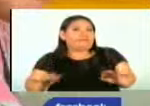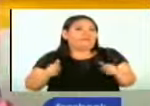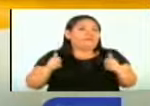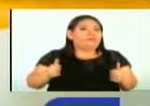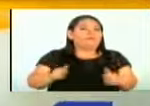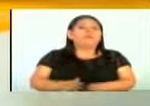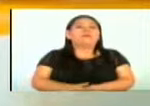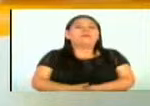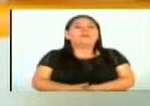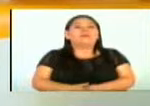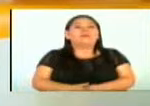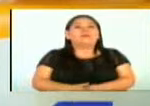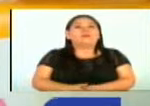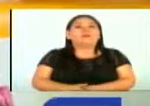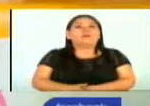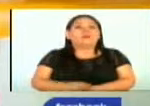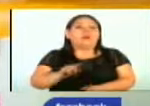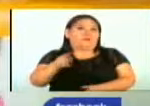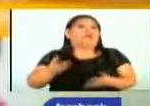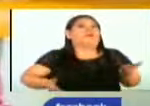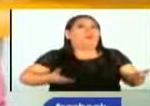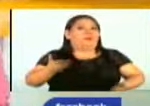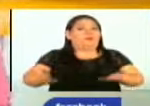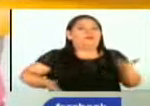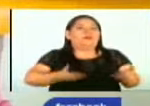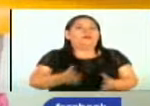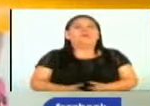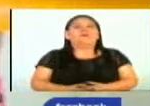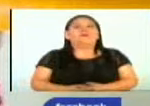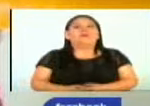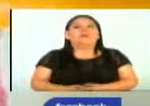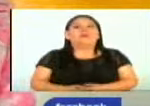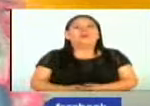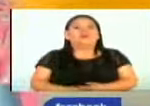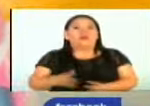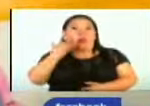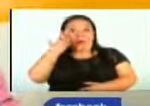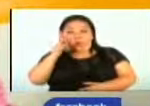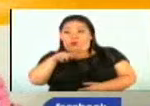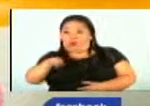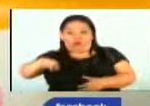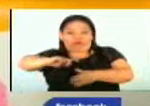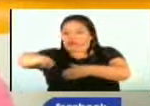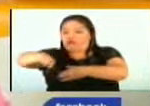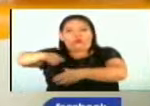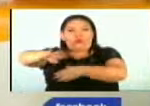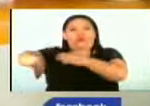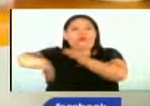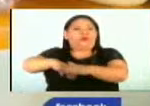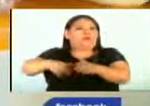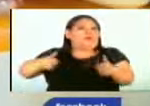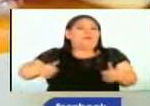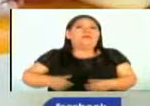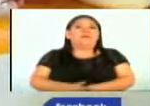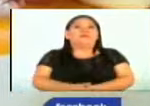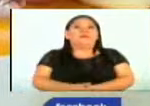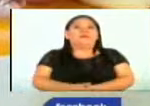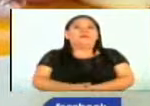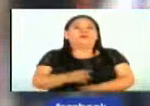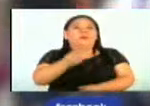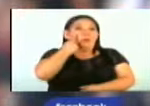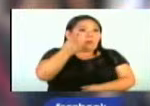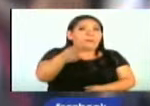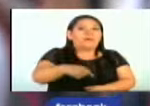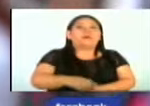que van a vender bastante. Si hagan las cosas bien, pues todo sale bien. Y nos buscan los